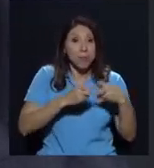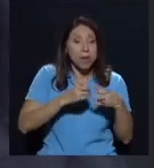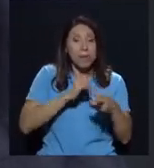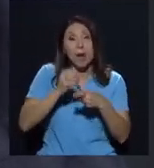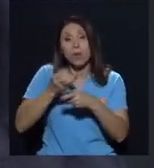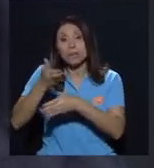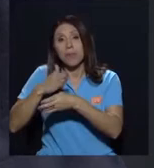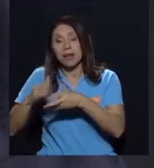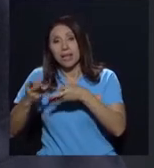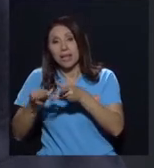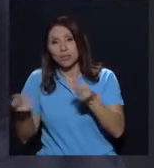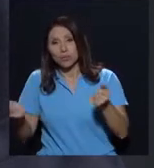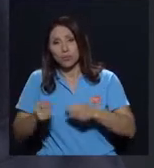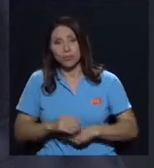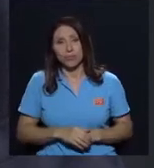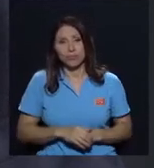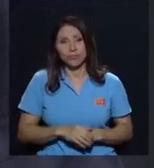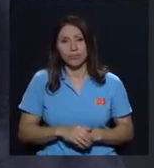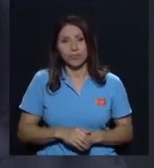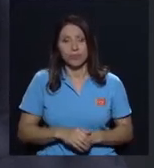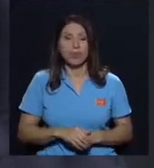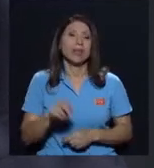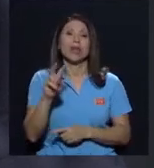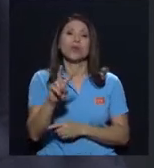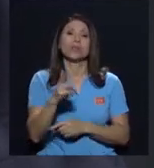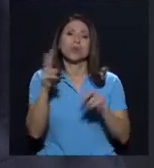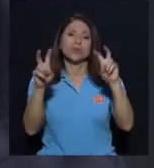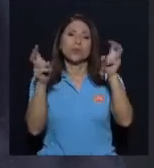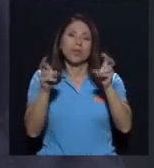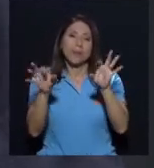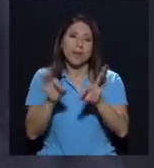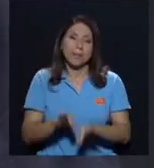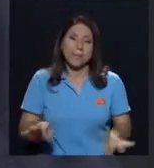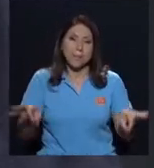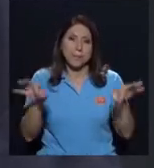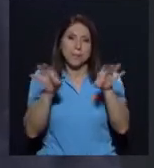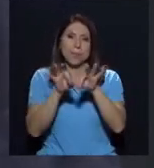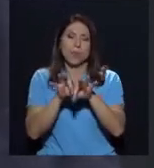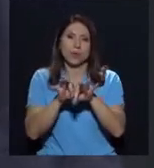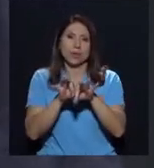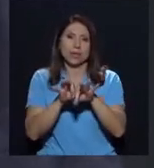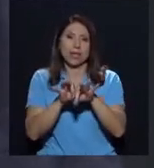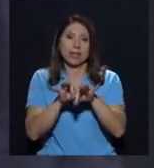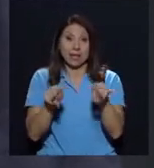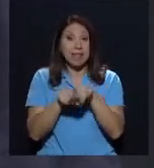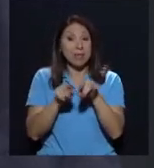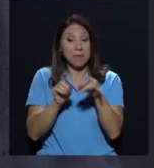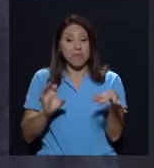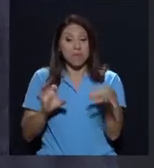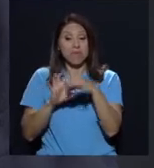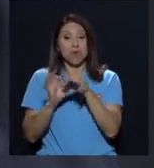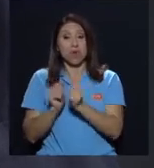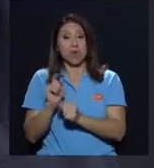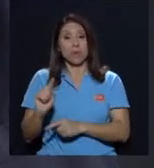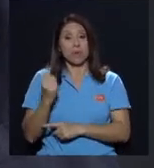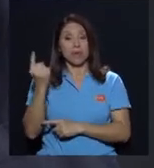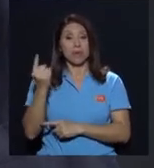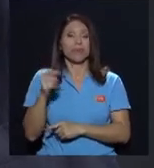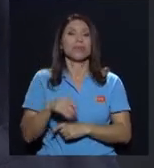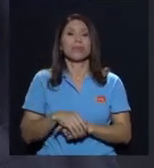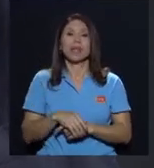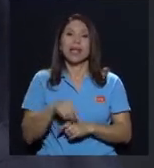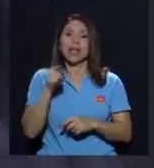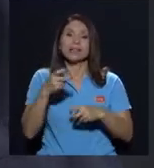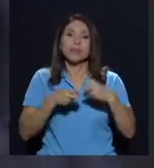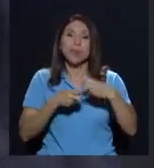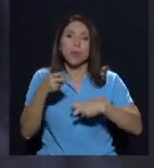un segundo tema que me parece muy importante que está ligado con este primero es el problema que se ha estado